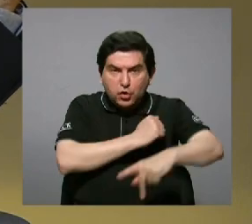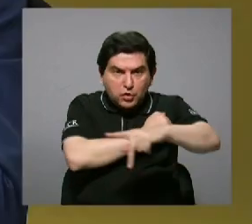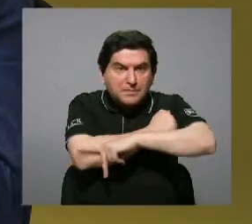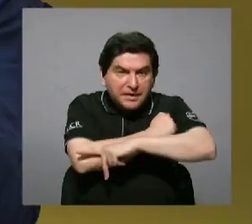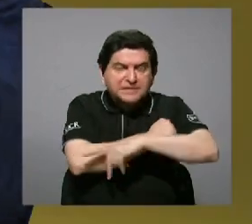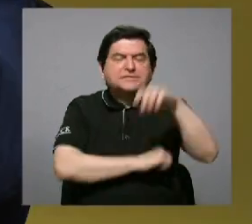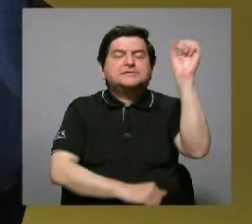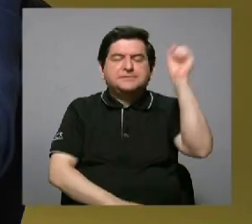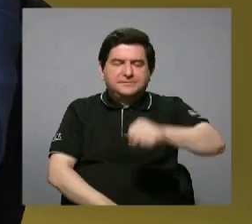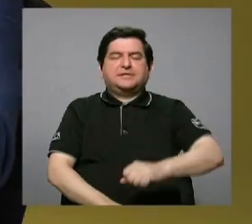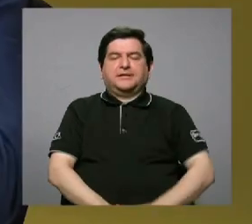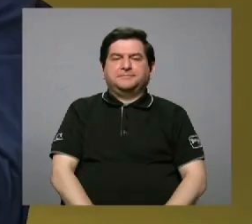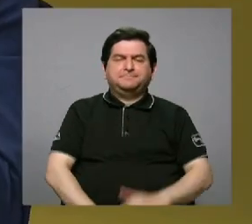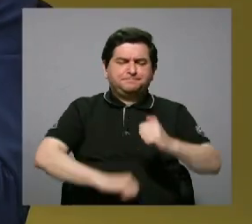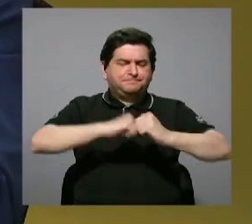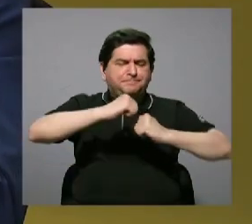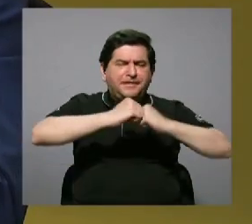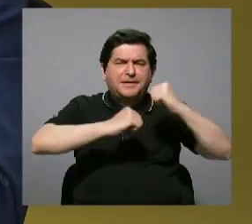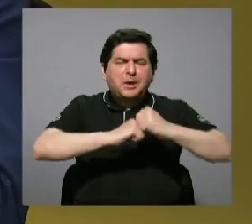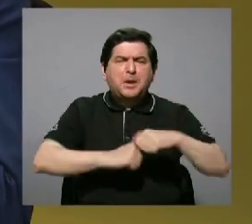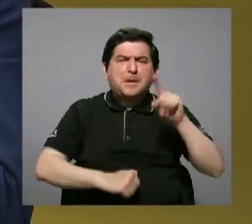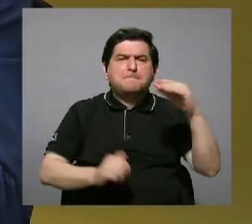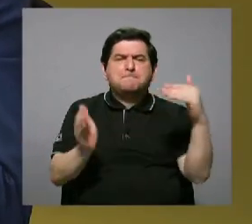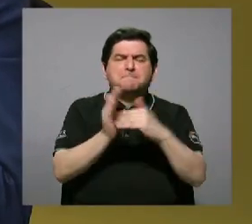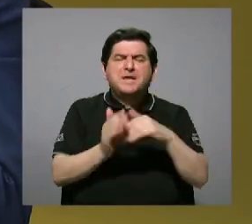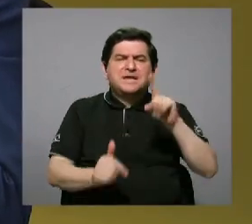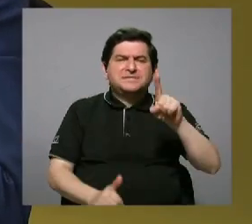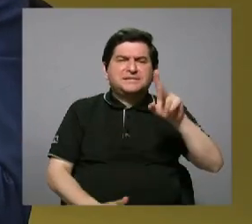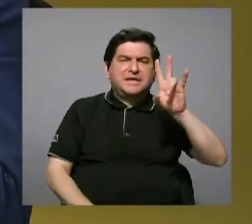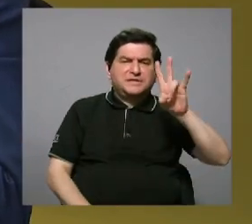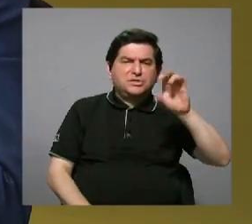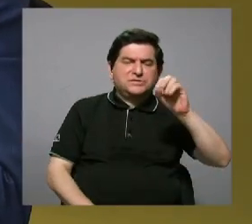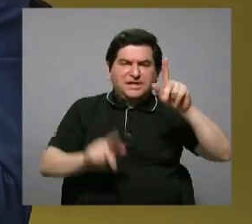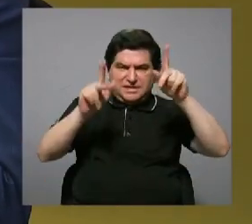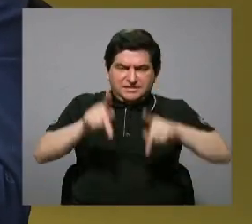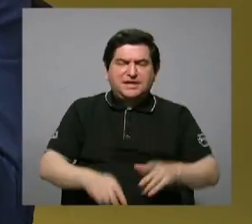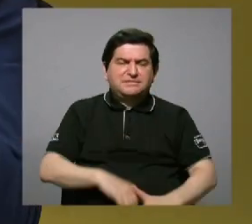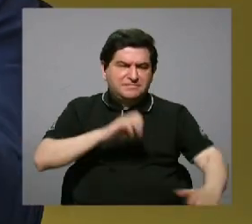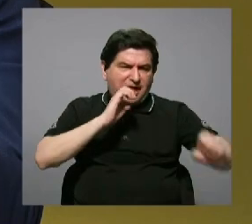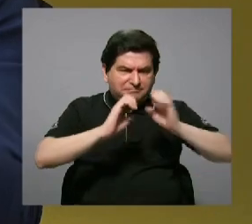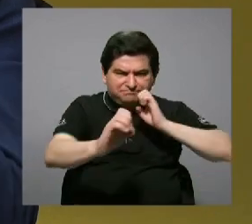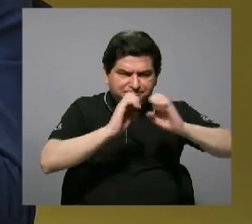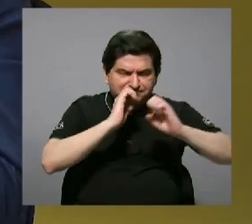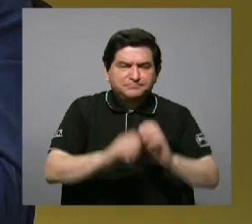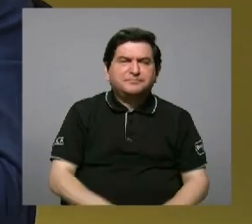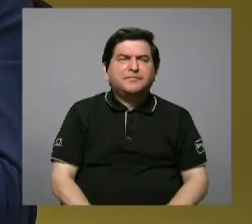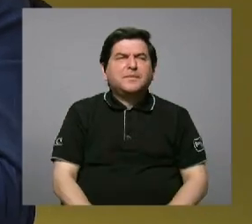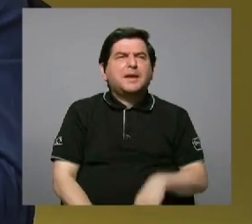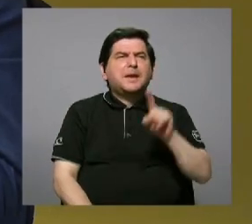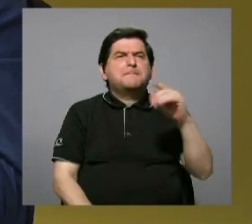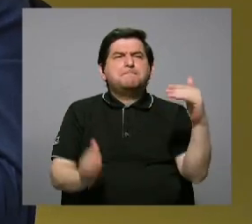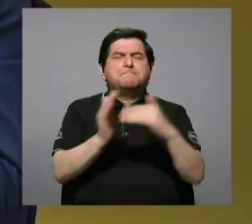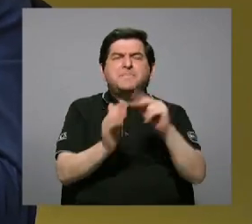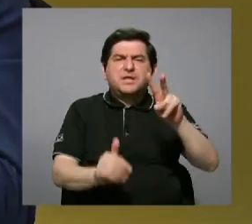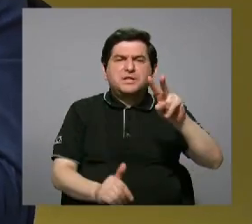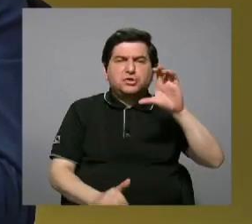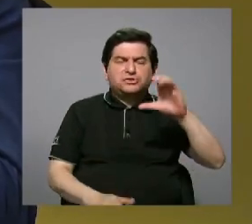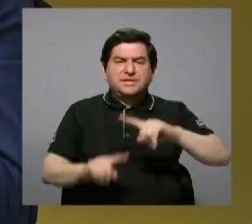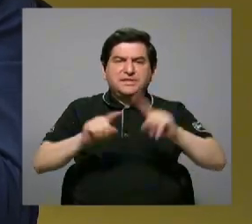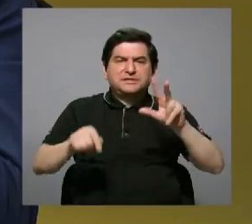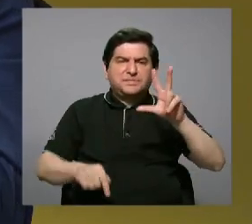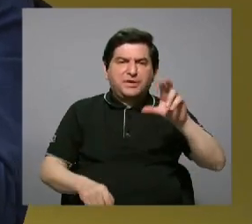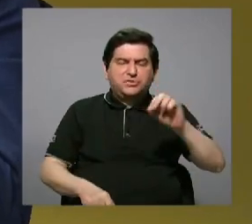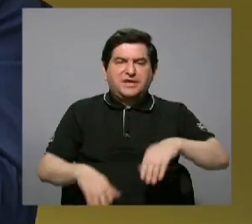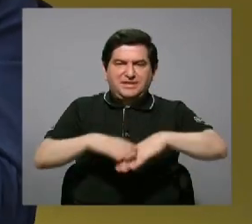el territorio nacional se estructuró, fueron 1.170 personas entrevistadas, en realidad 1.200, pero 30 fueron sacadas